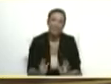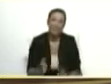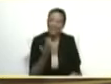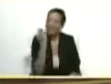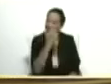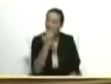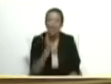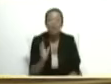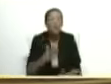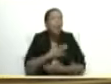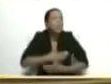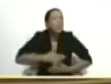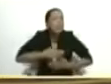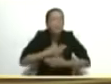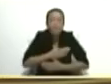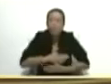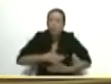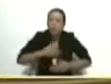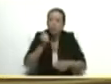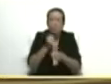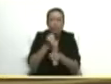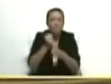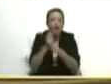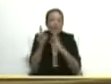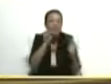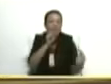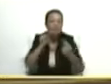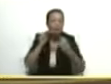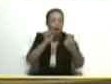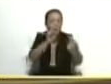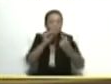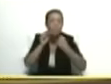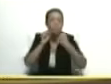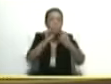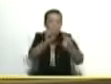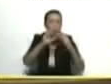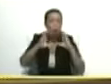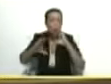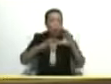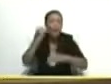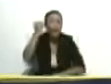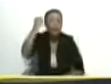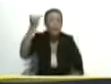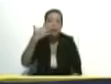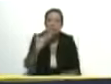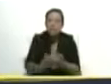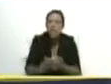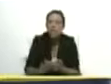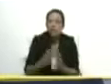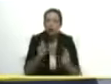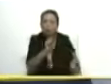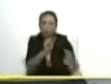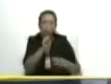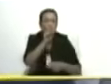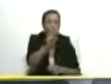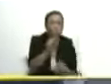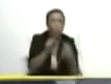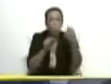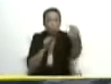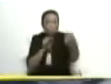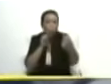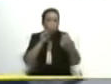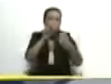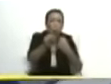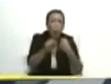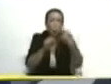Yo disfruto lo que es el debate político, el debate de ideas, la confrontación, la